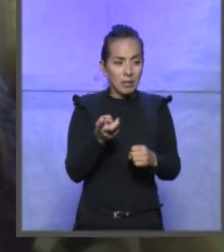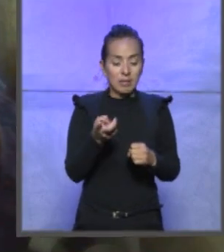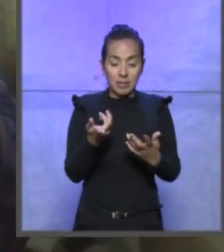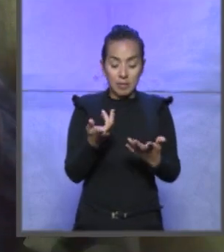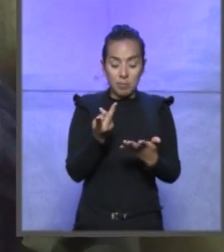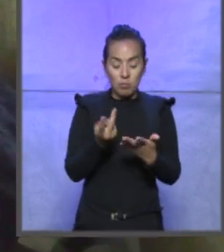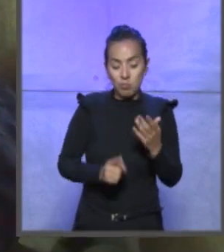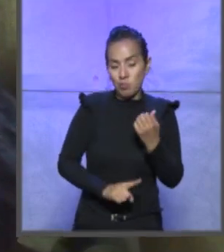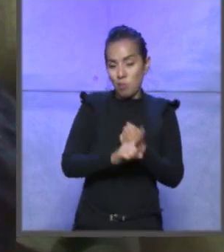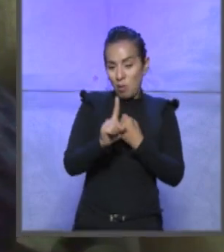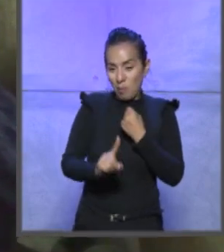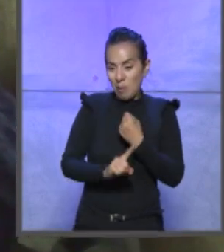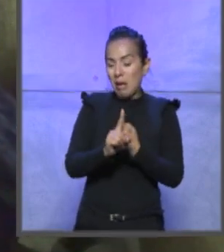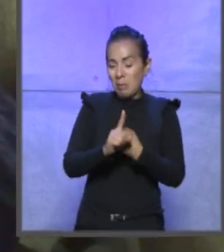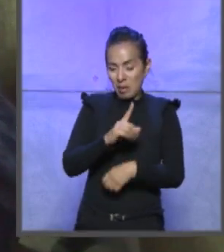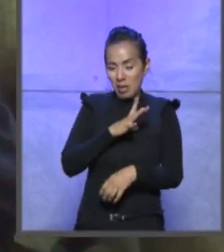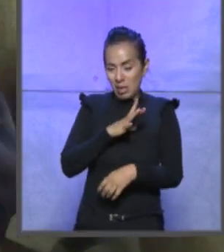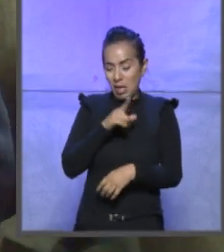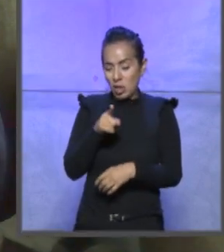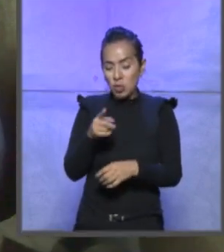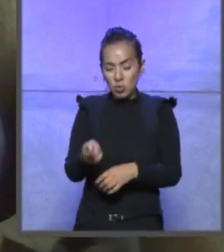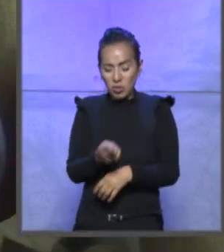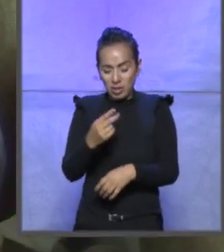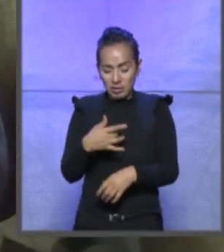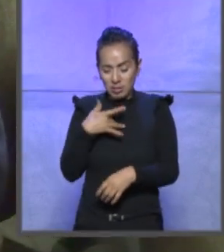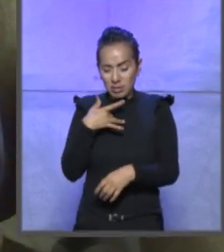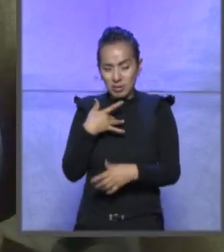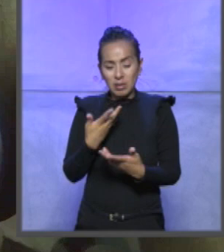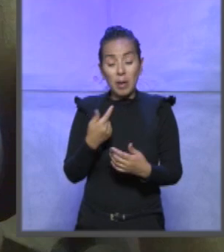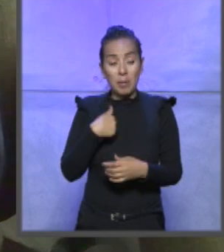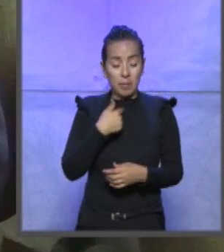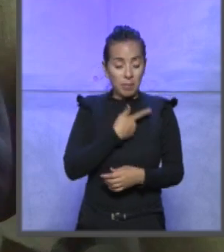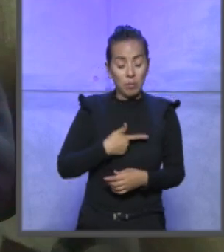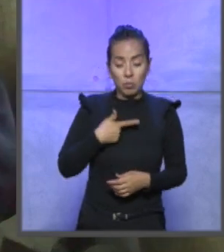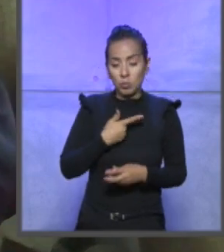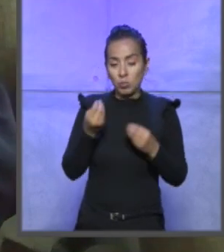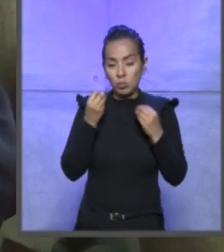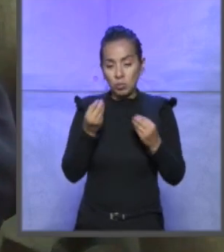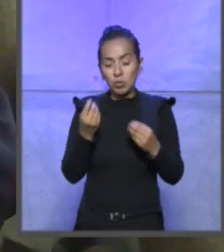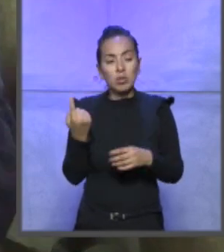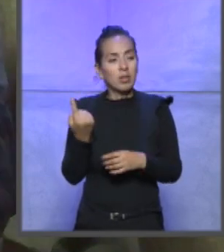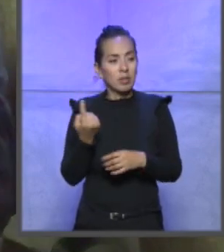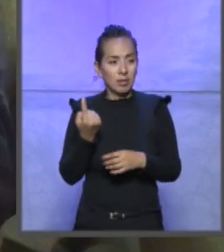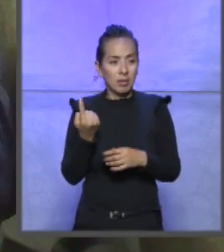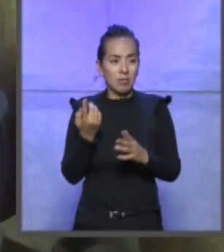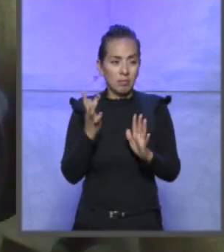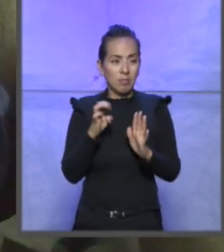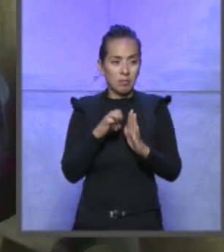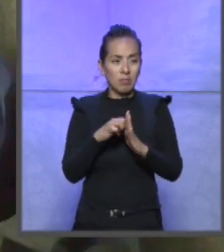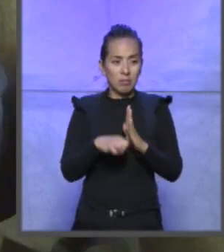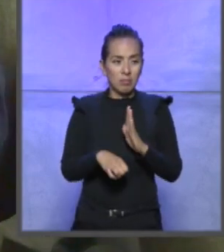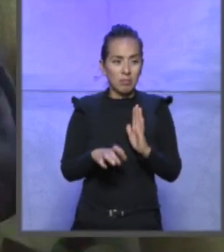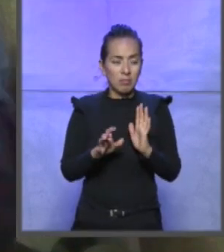digamos, este problema que se está gestando, que ustedes lo viven. Me encantó muchísimo también que tuvieran,